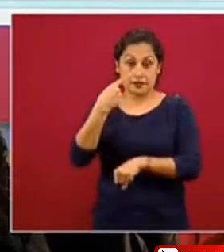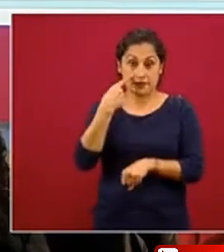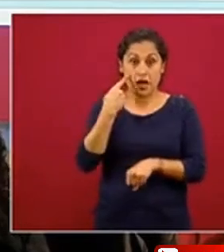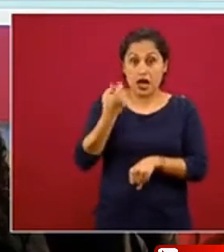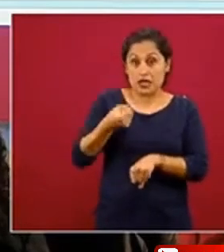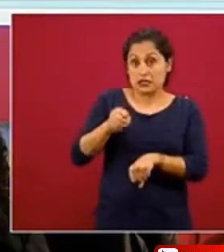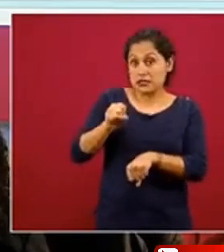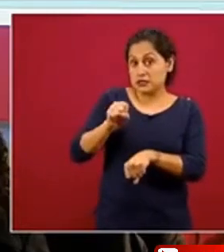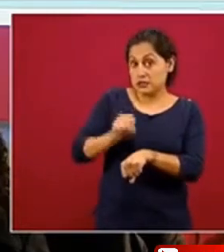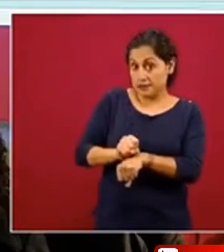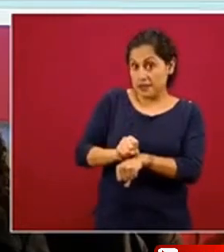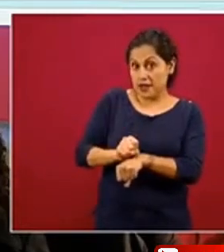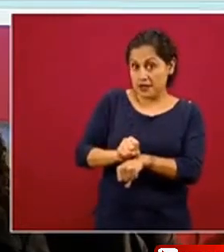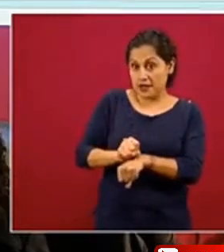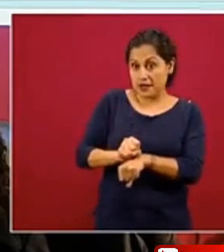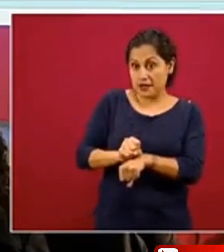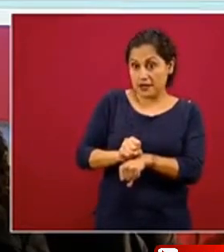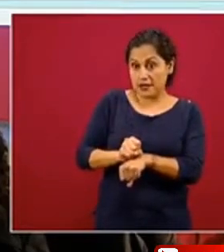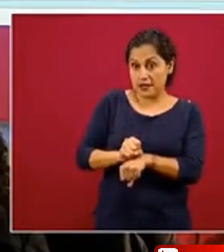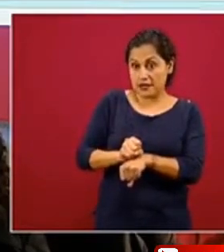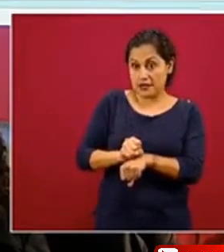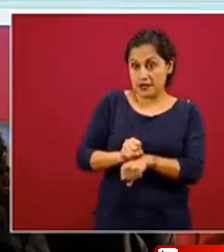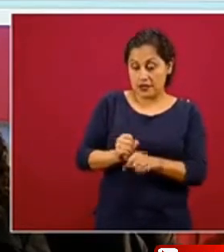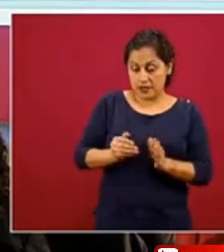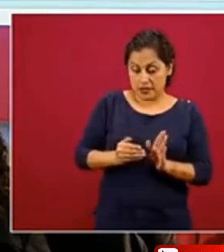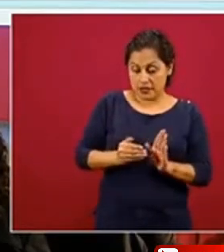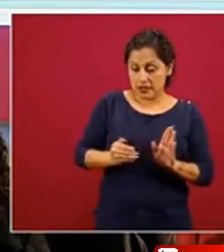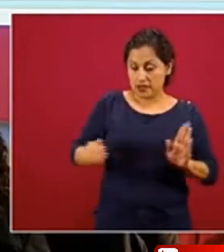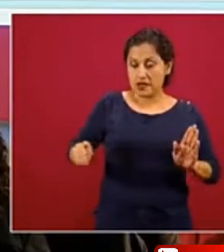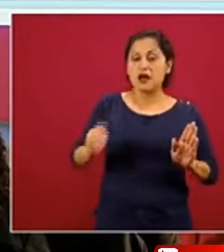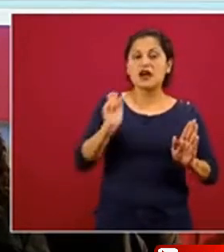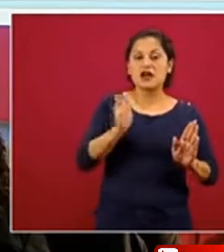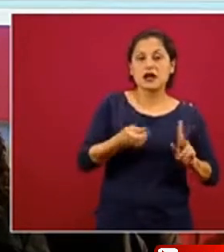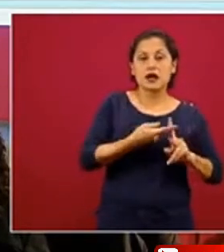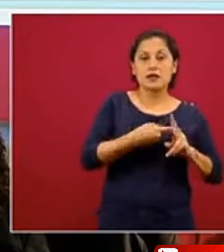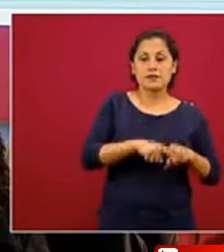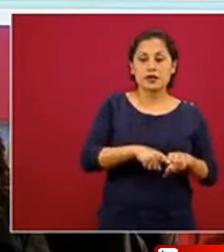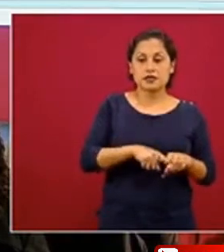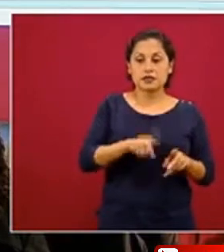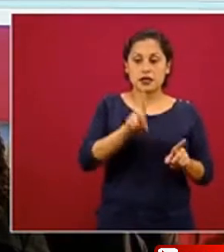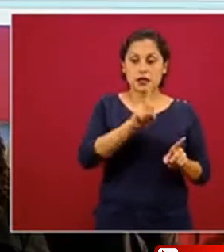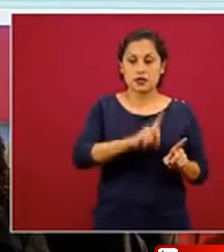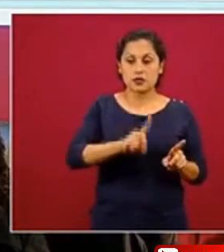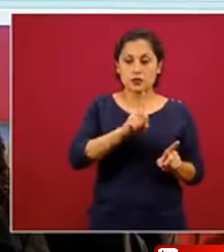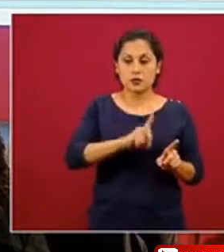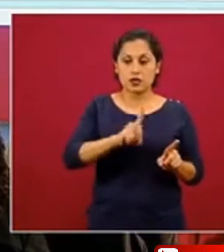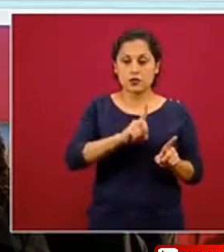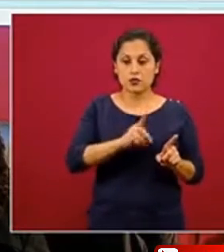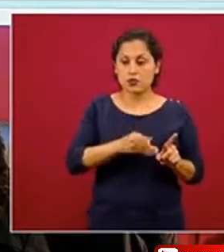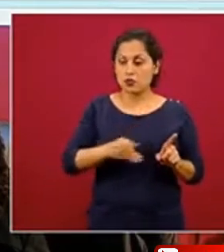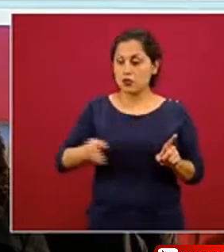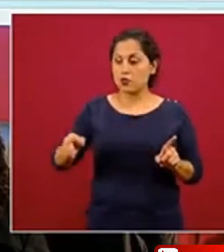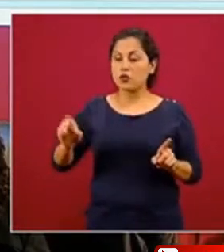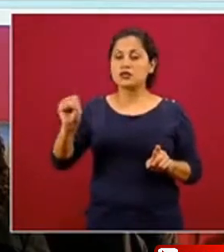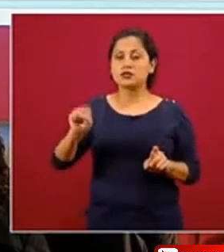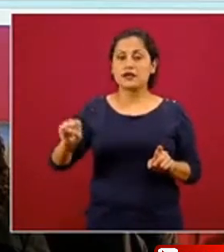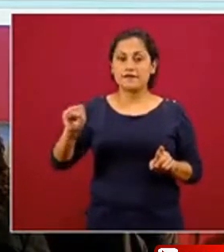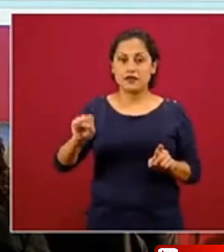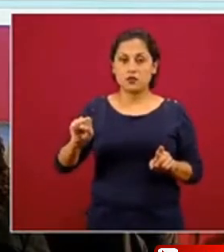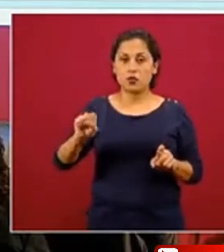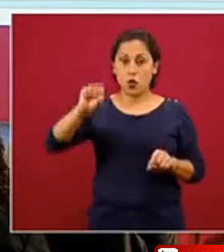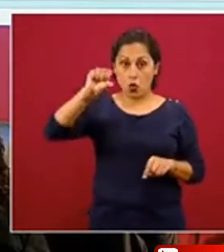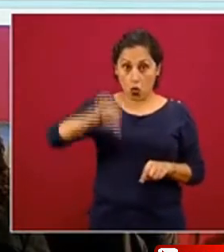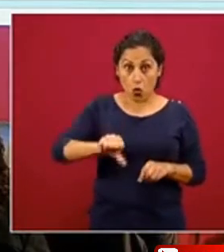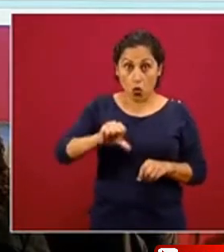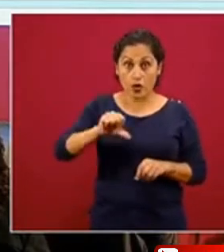semana epidemiológica, es una semana que empieza en domingo y termina en sábado. Hoy estamos